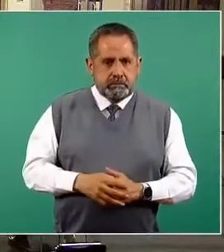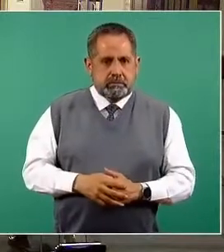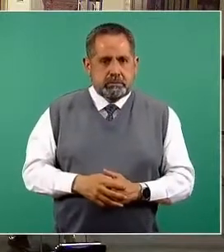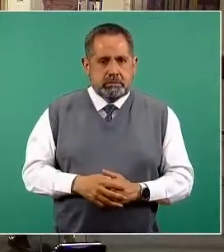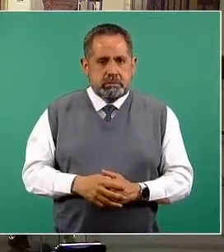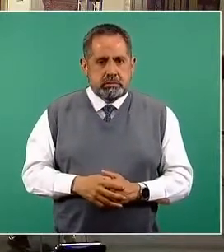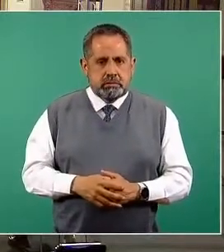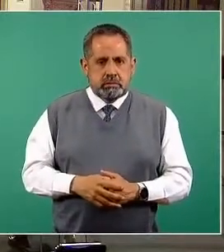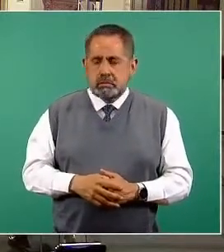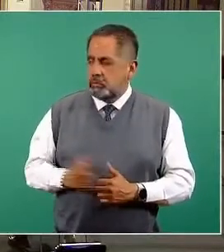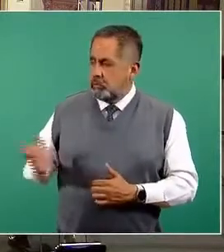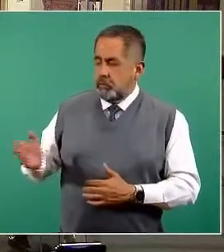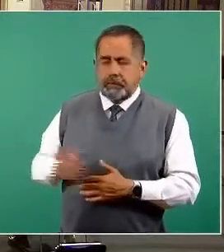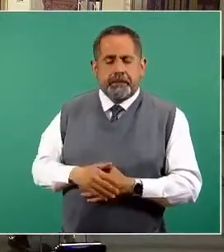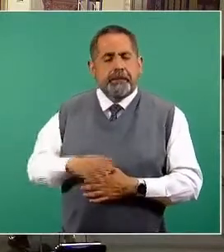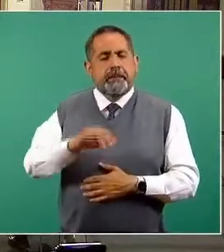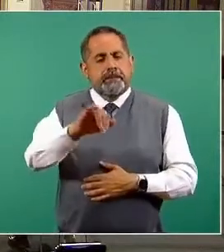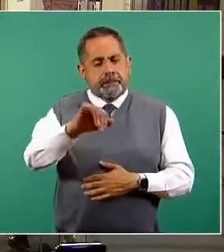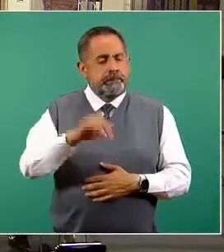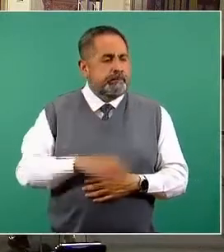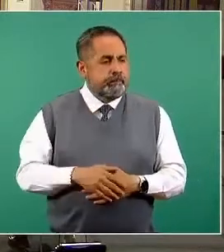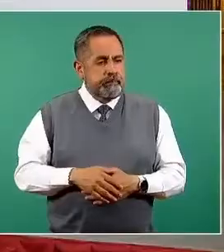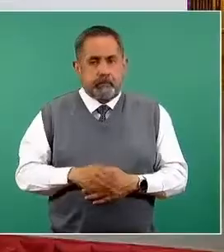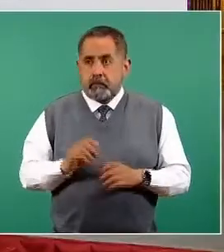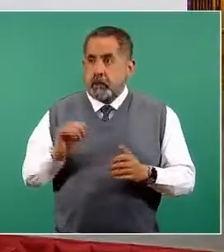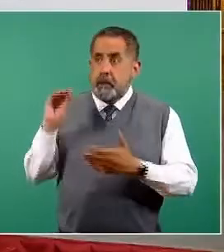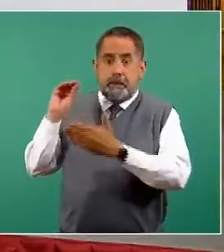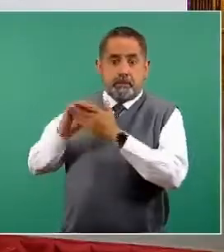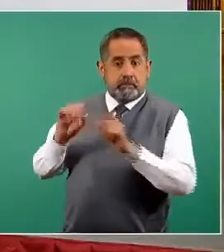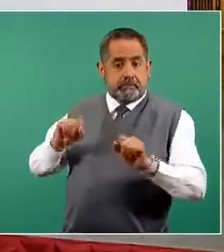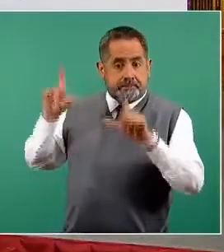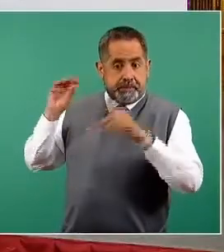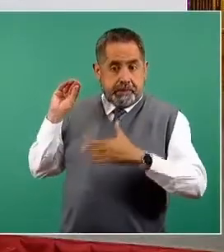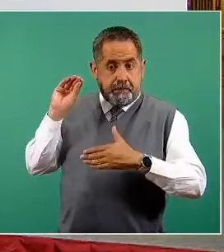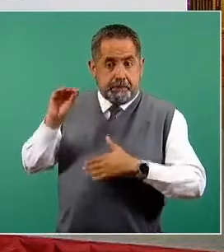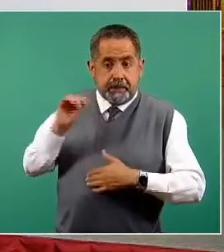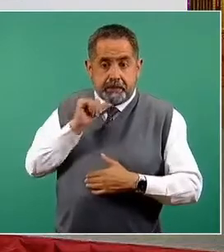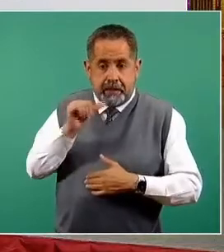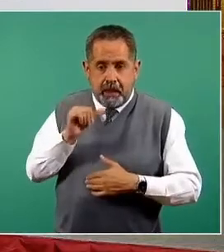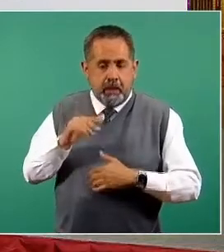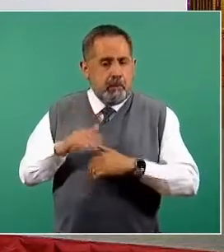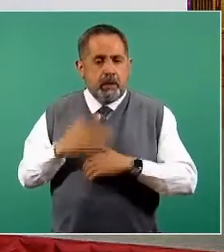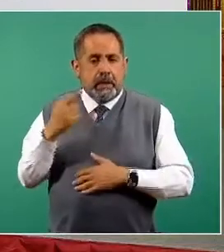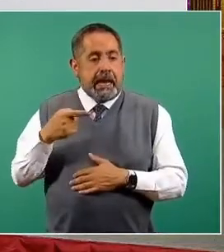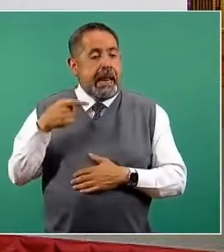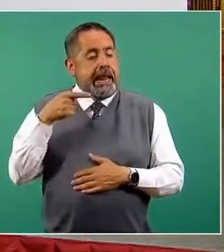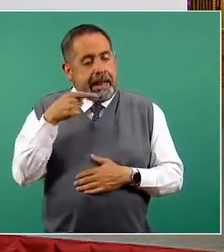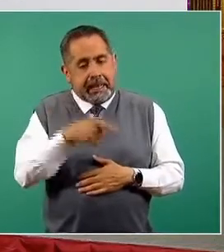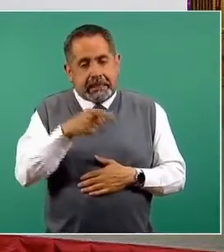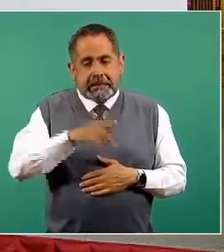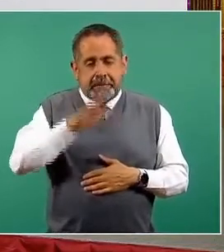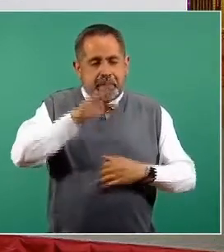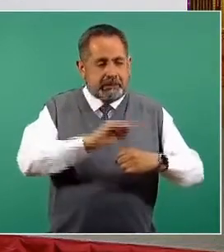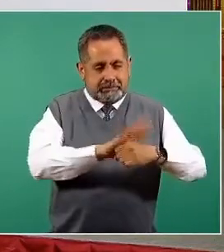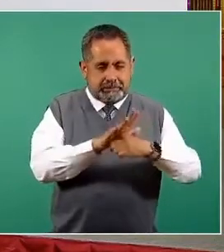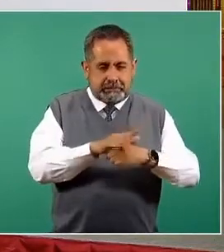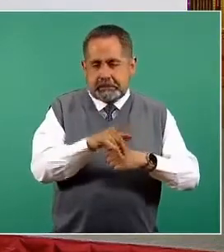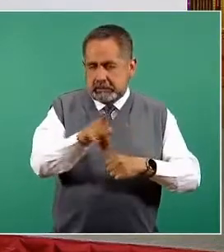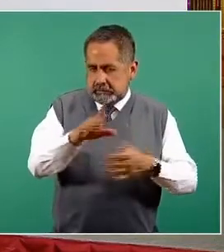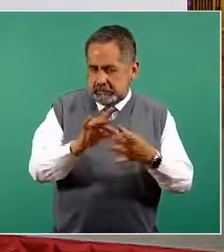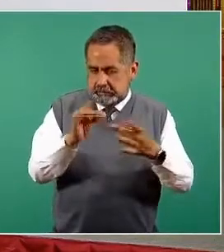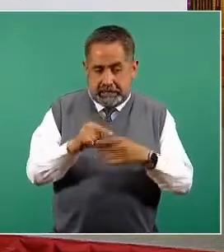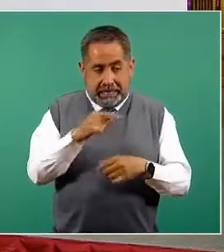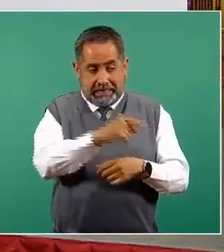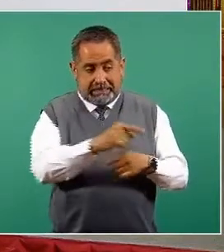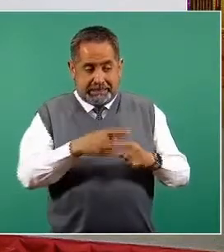Adelante, doctor. Sí, la razón por la cual no está en la tabla es precisamente porque esa potencial variante, es importante